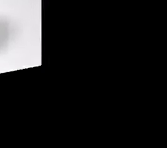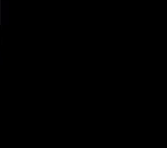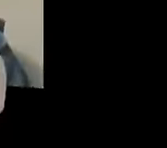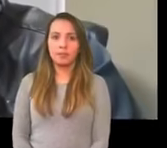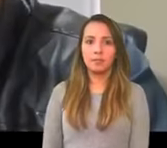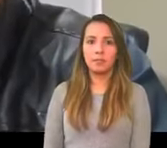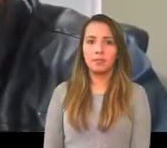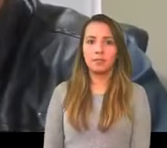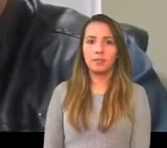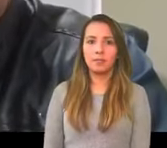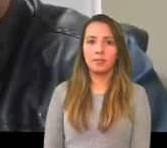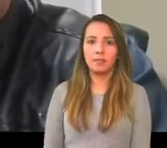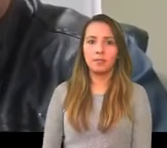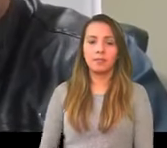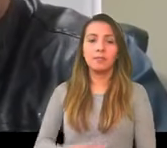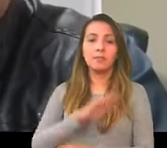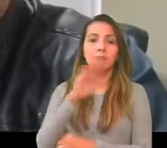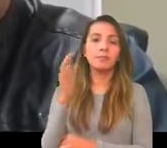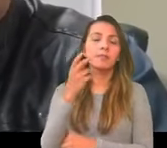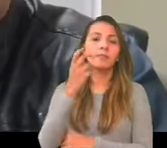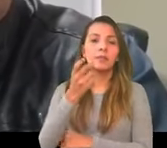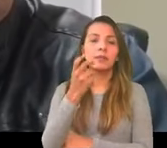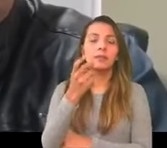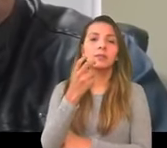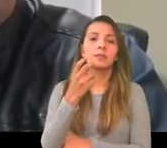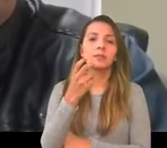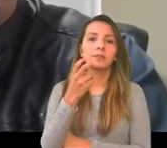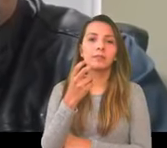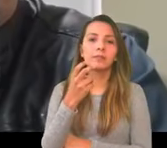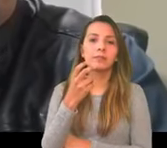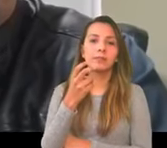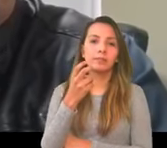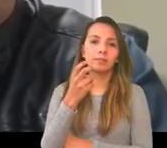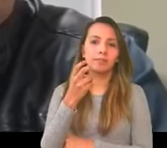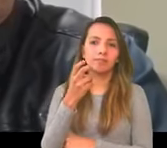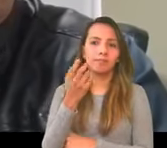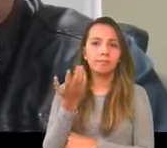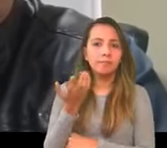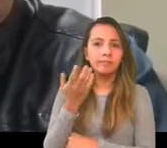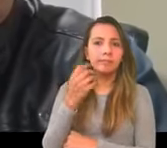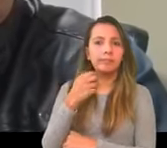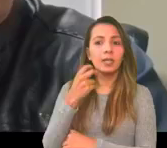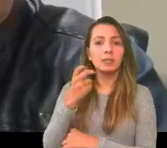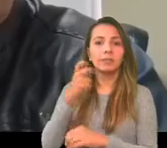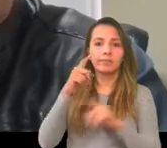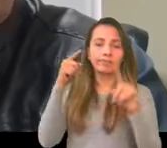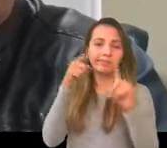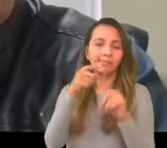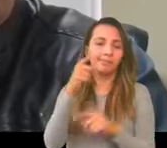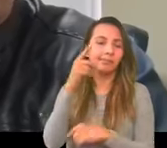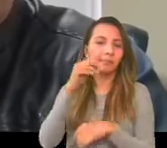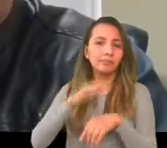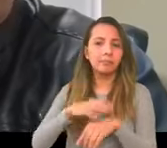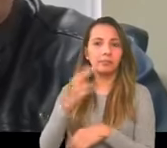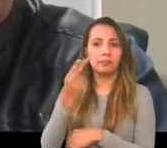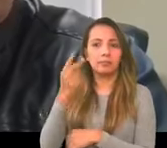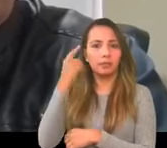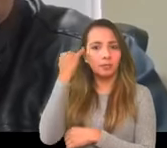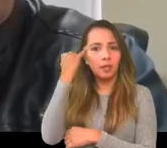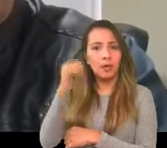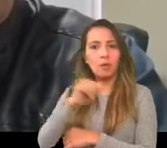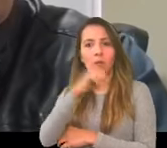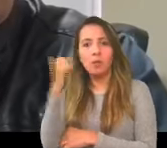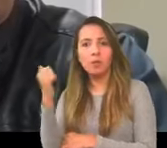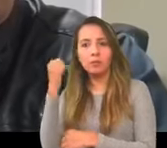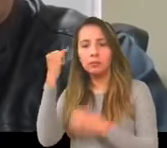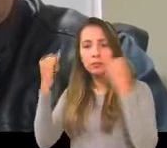cenar. Por último, sí, bueno. Ya la, y es una. El flujo inverso, y es precisamente con esto para tener otra opción o otras